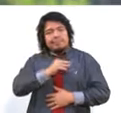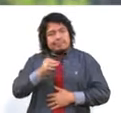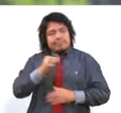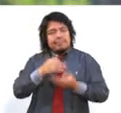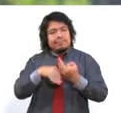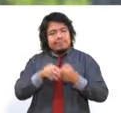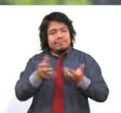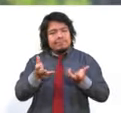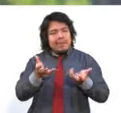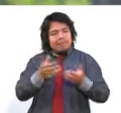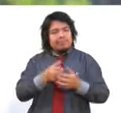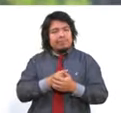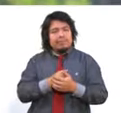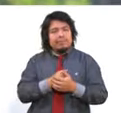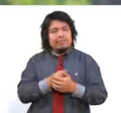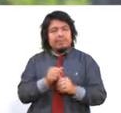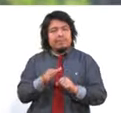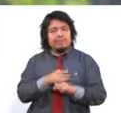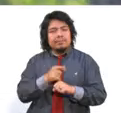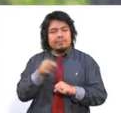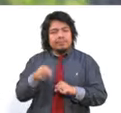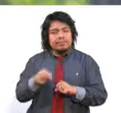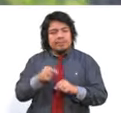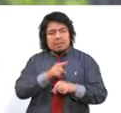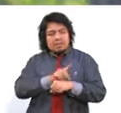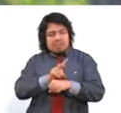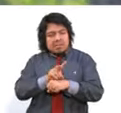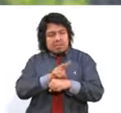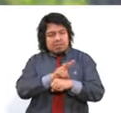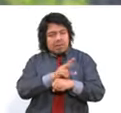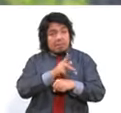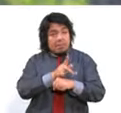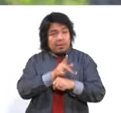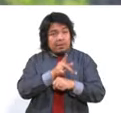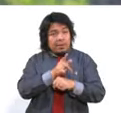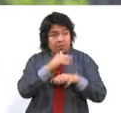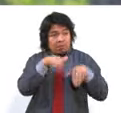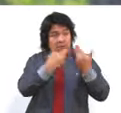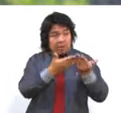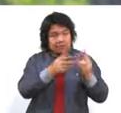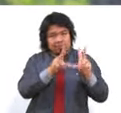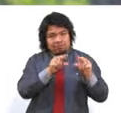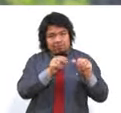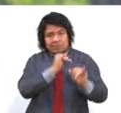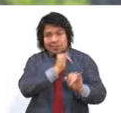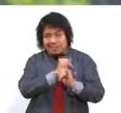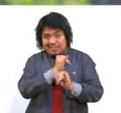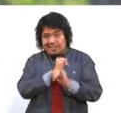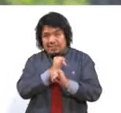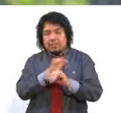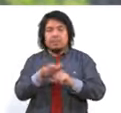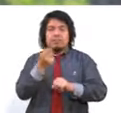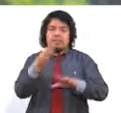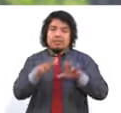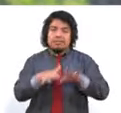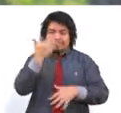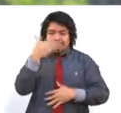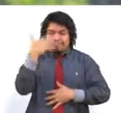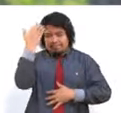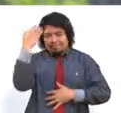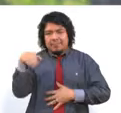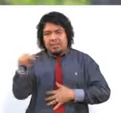permiten hacer un patrullaje cibernético para poder saber cuáles son los delitos